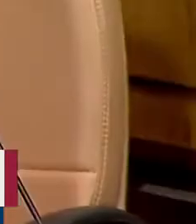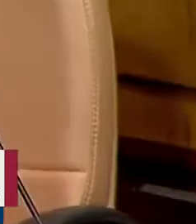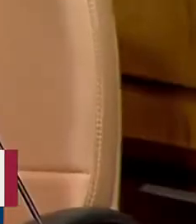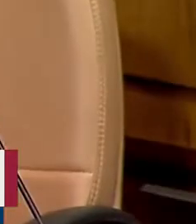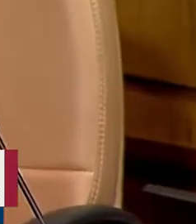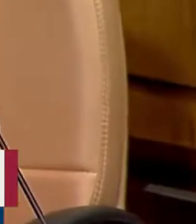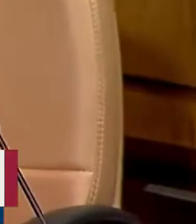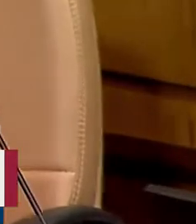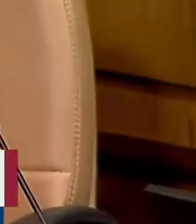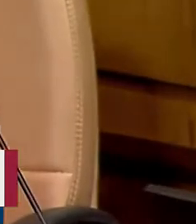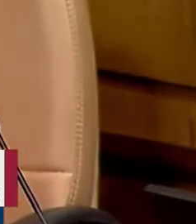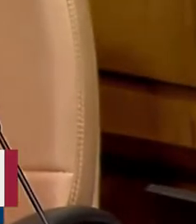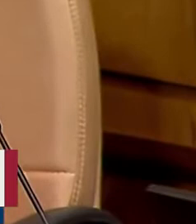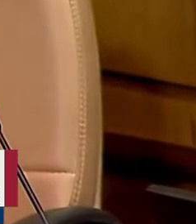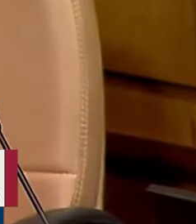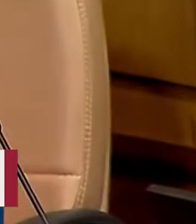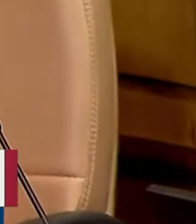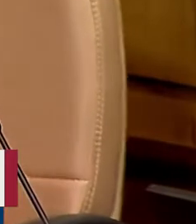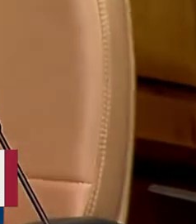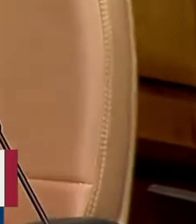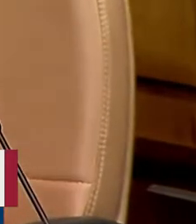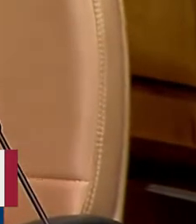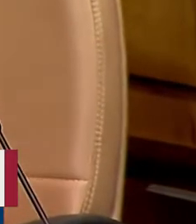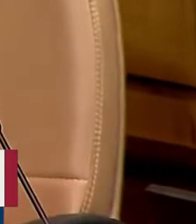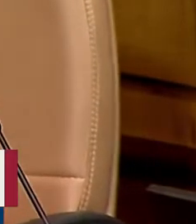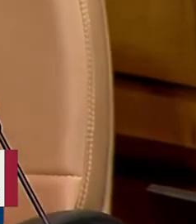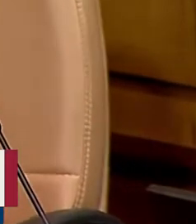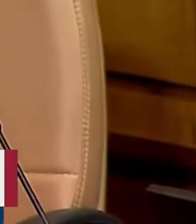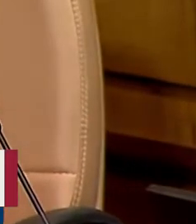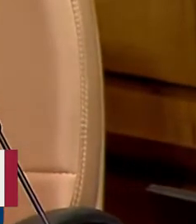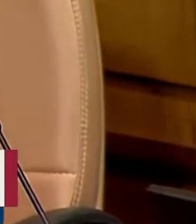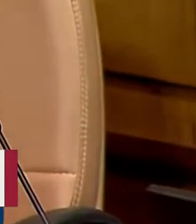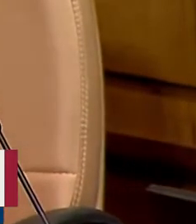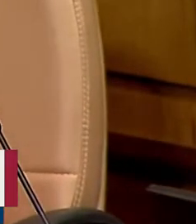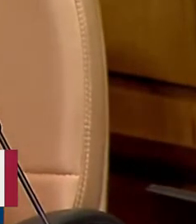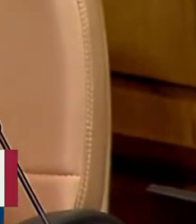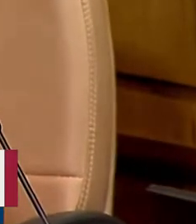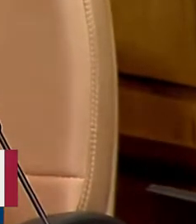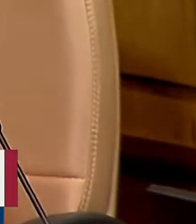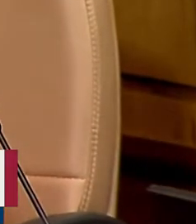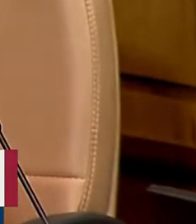Muchas gracias, presidente. Nuevamente saludar a todas las organizaciones que hoy día se encuentran presentes